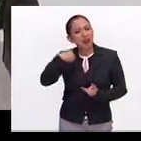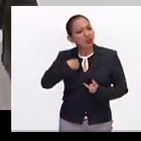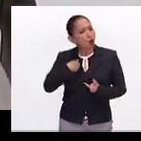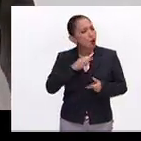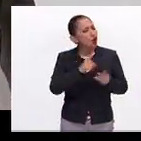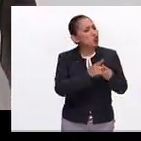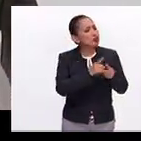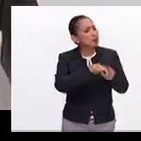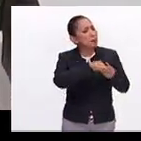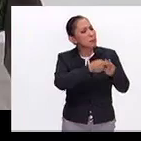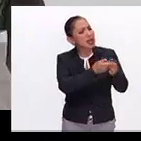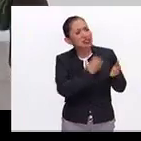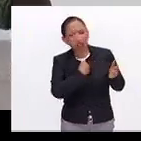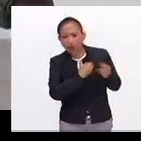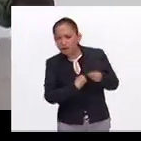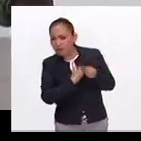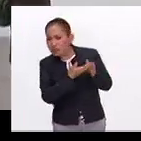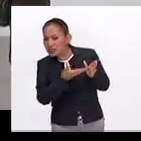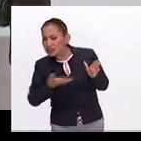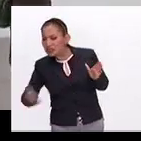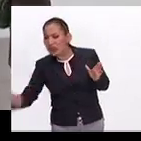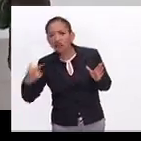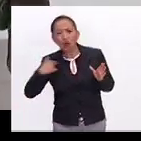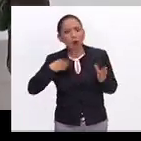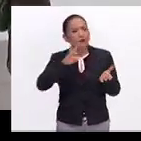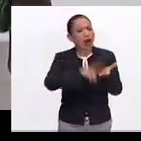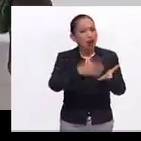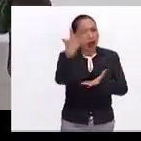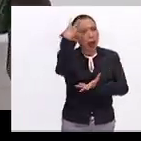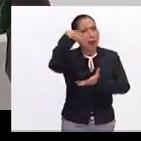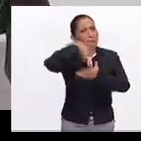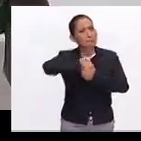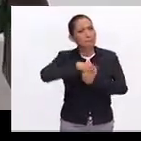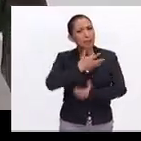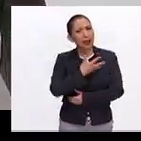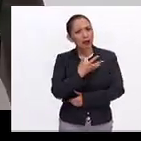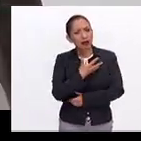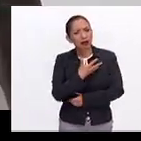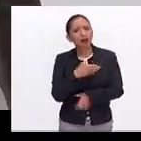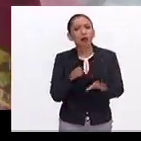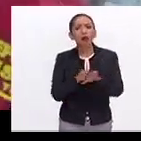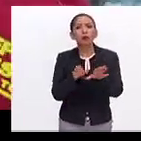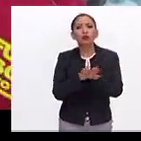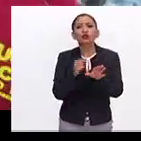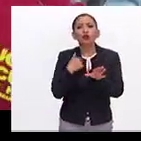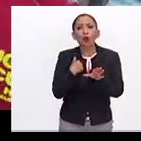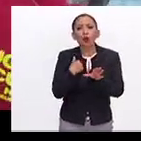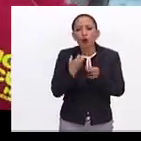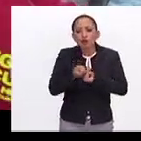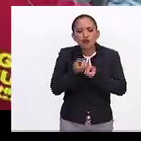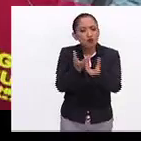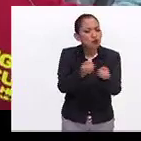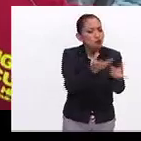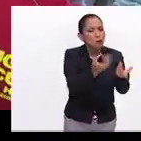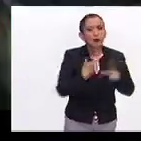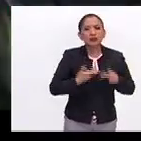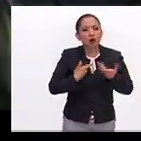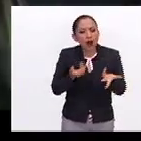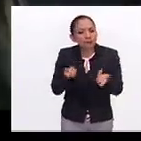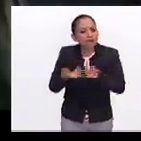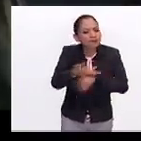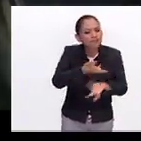dónde venimos, a qué tipo de valores respondemos y qué podemos compartir con otras